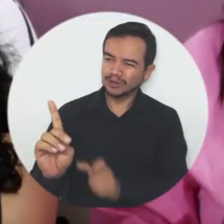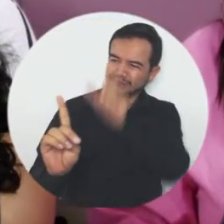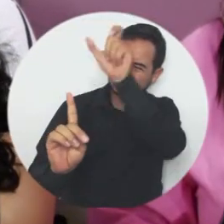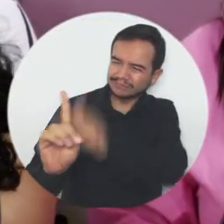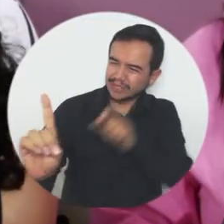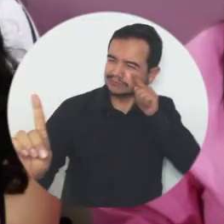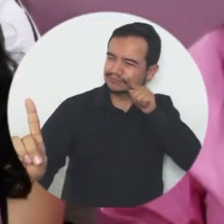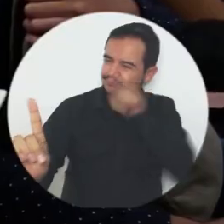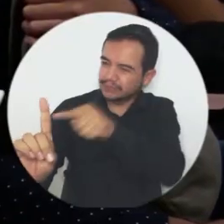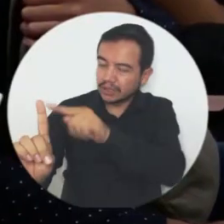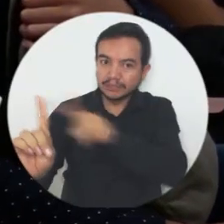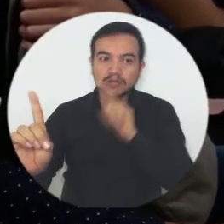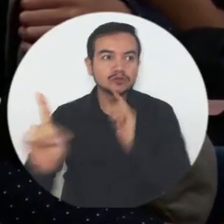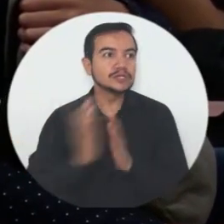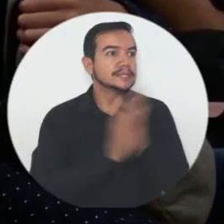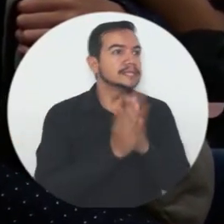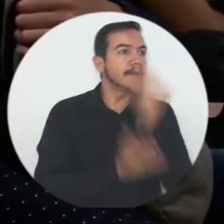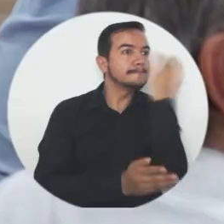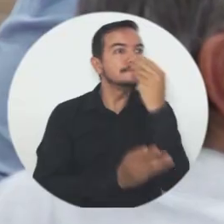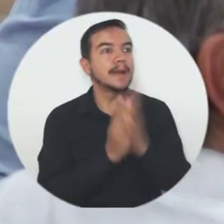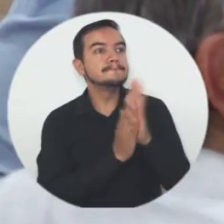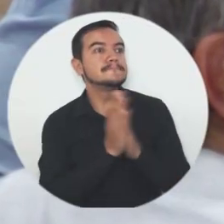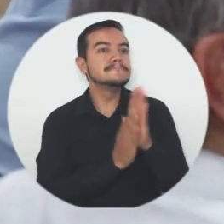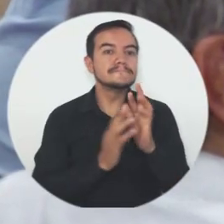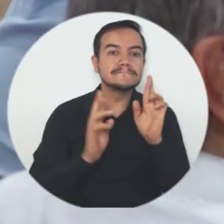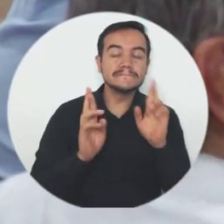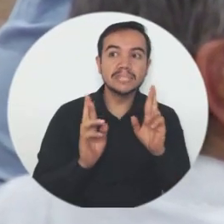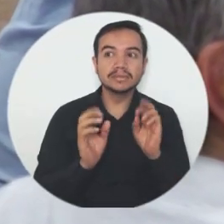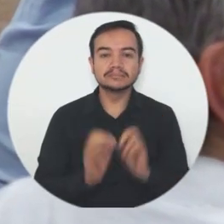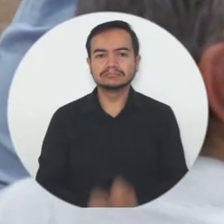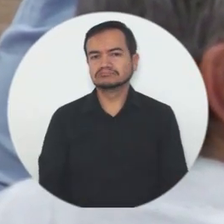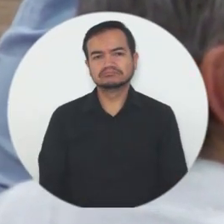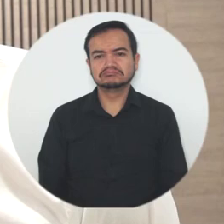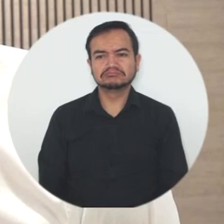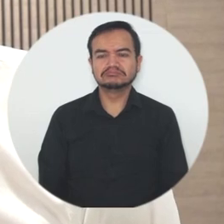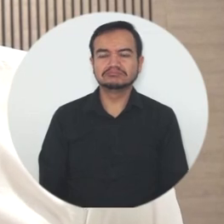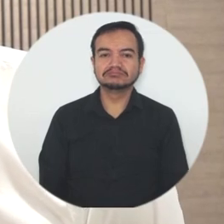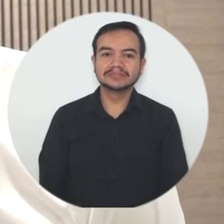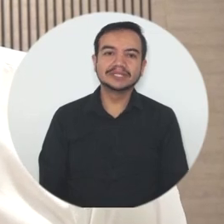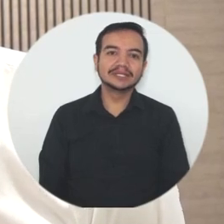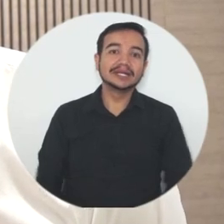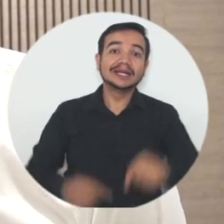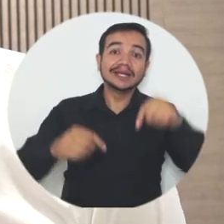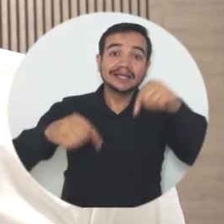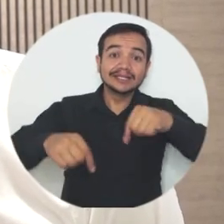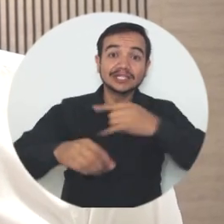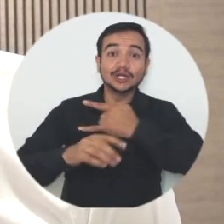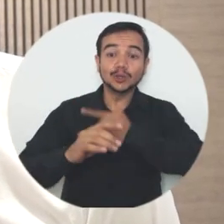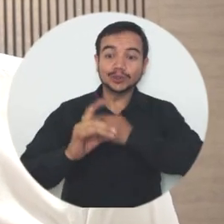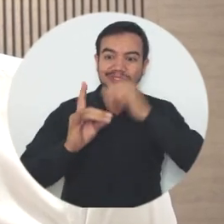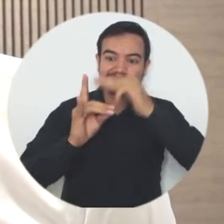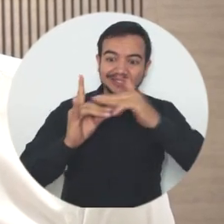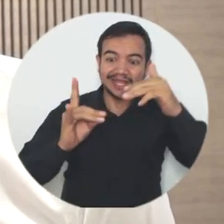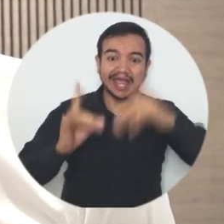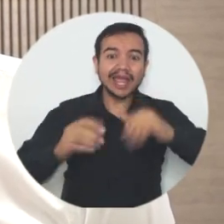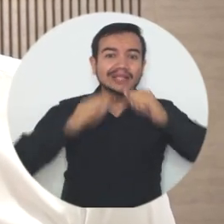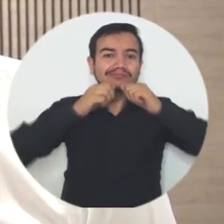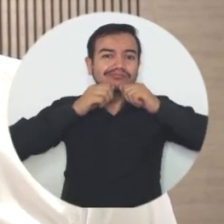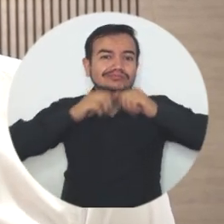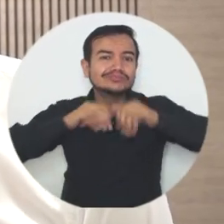una formación basada en la persona y no pensando en una remuneración futura. Esta es la tarea de la universidad